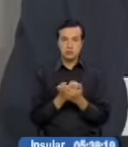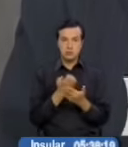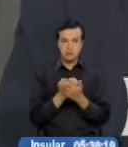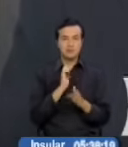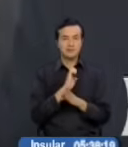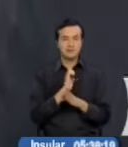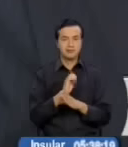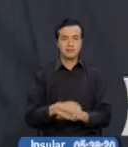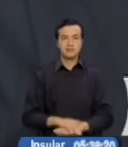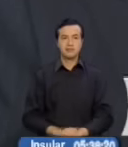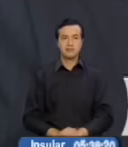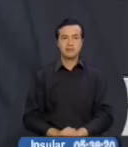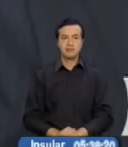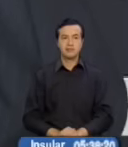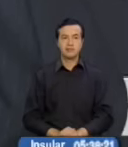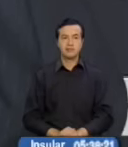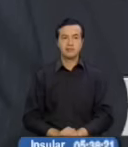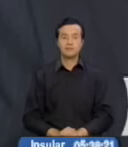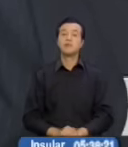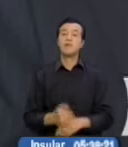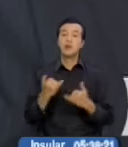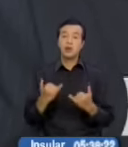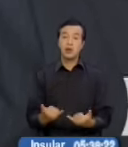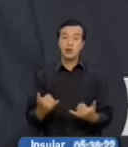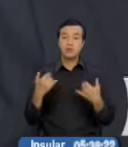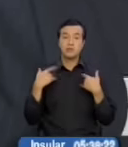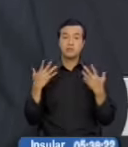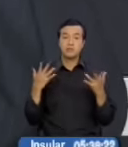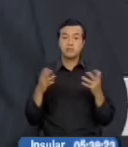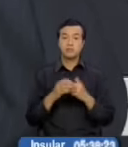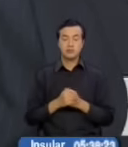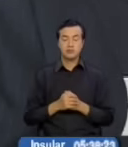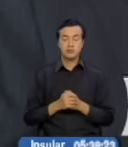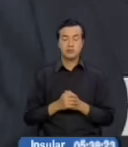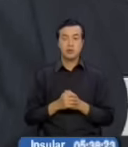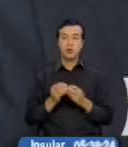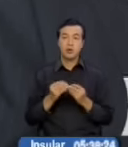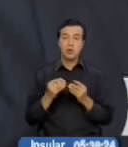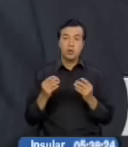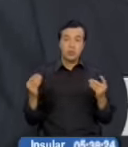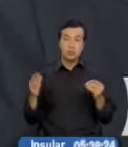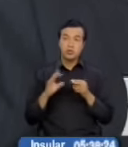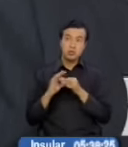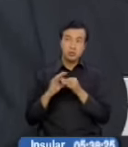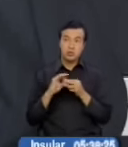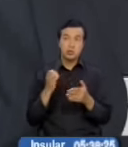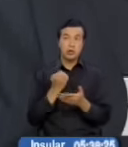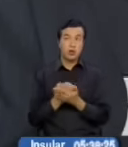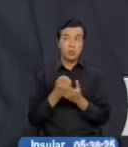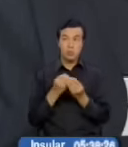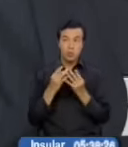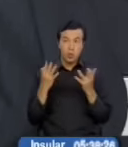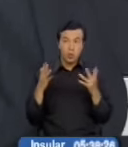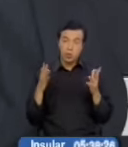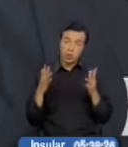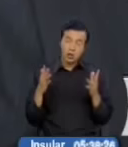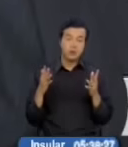Ecuador. Sí, ahora no tenemos muchas cooperaciones económicas,